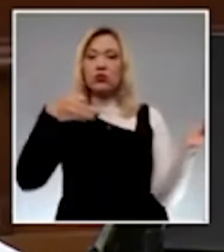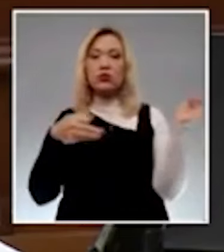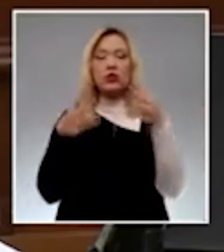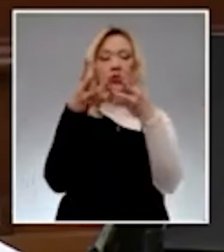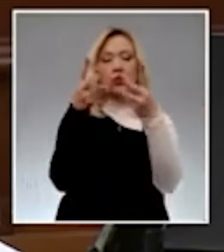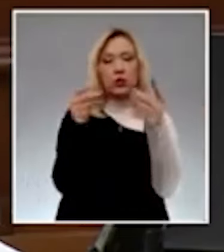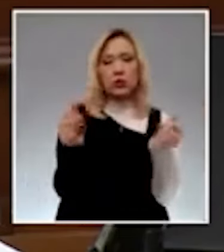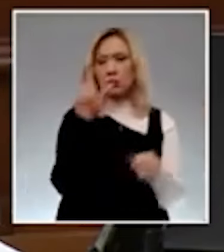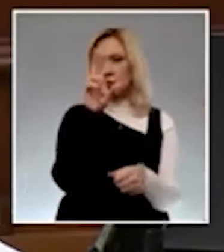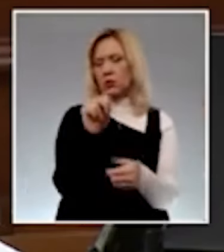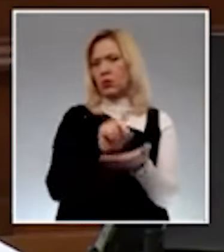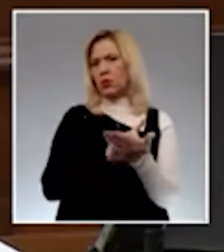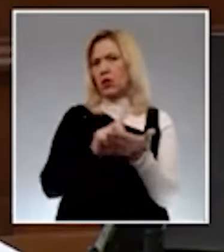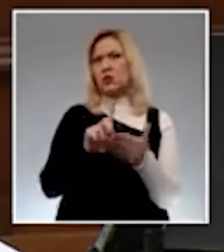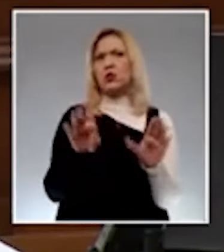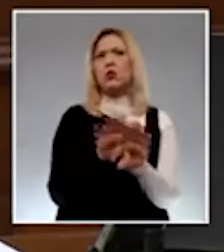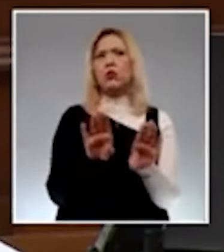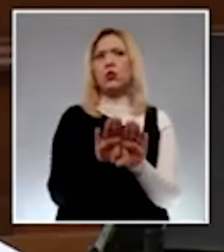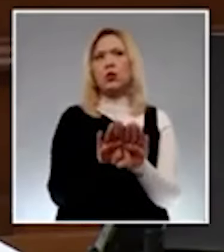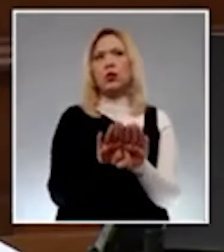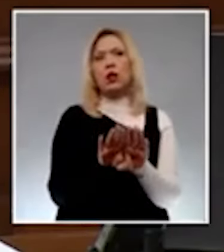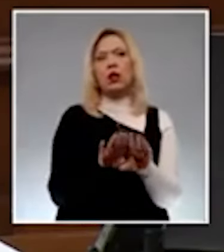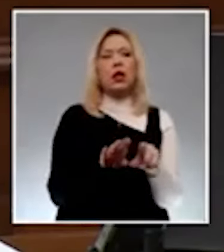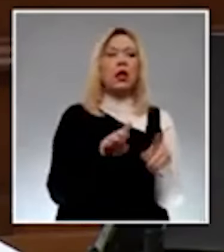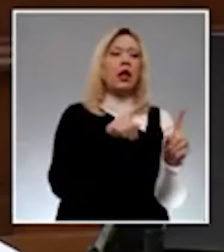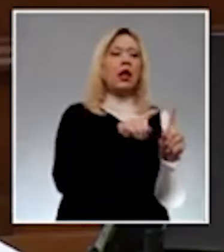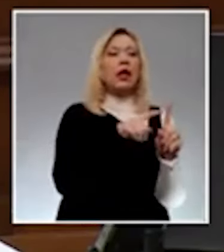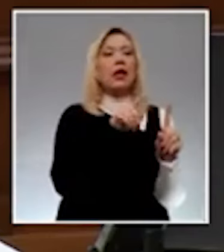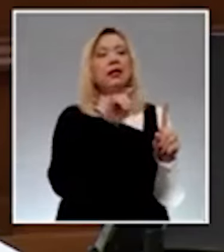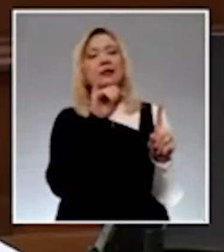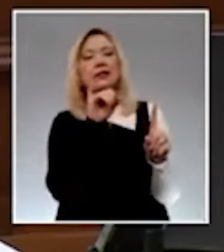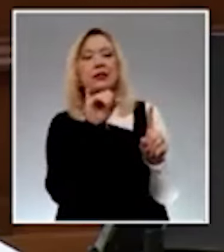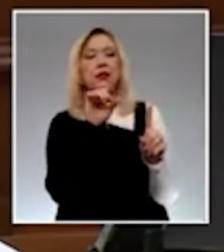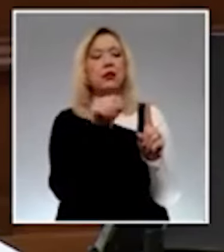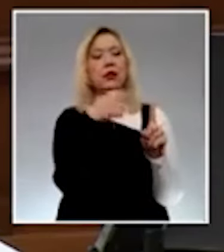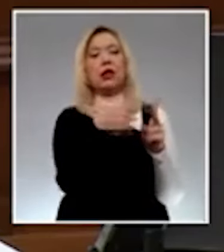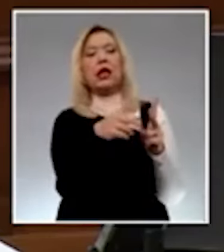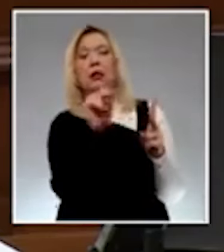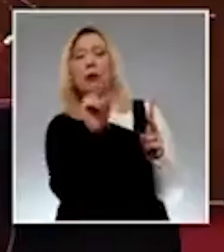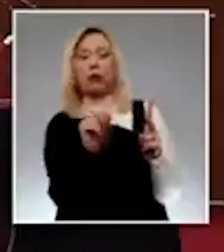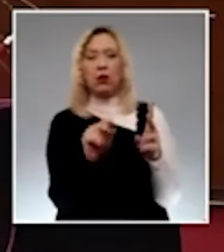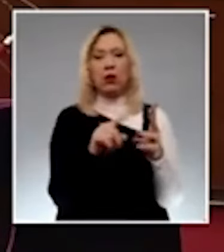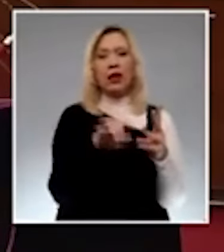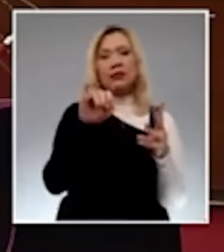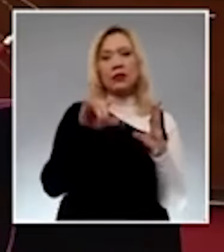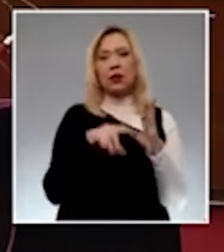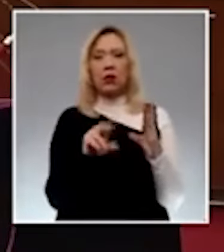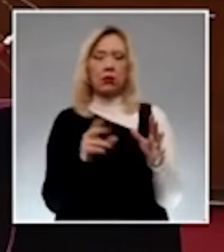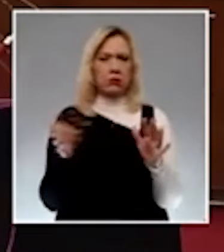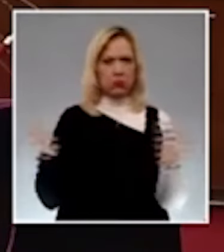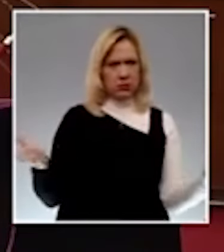derecho de veto de una parte sobre la otra. Y esto puede verse en las